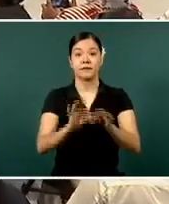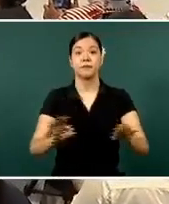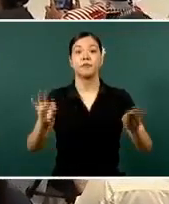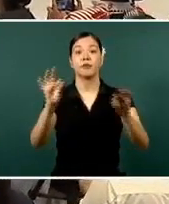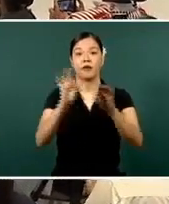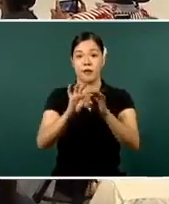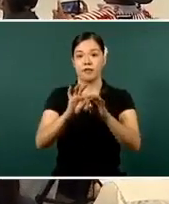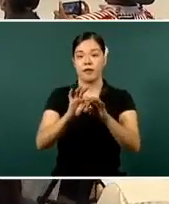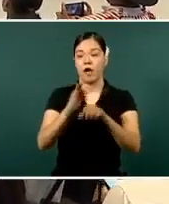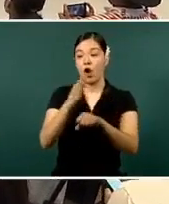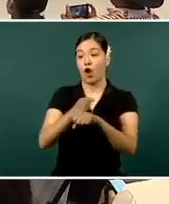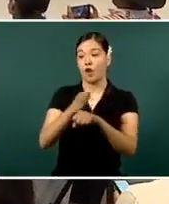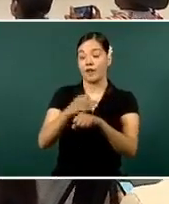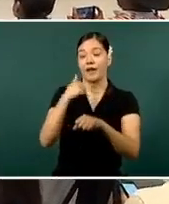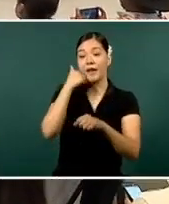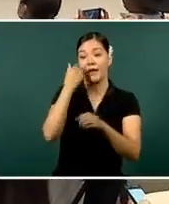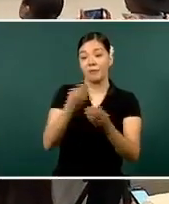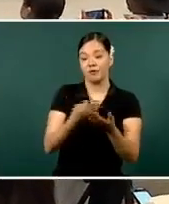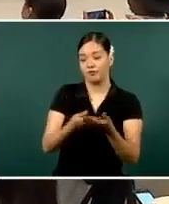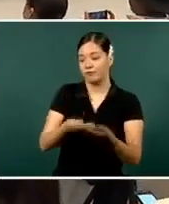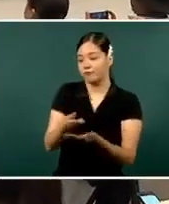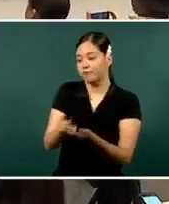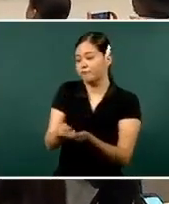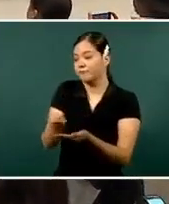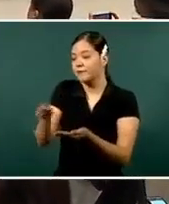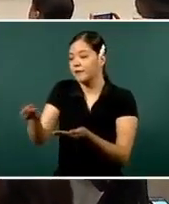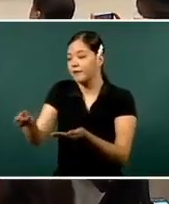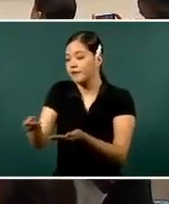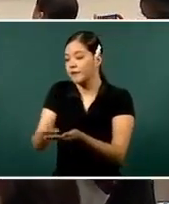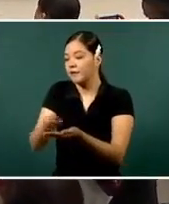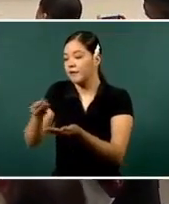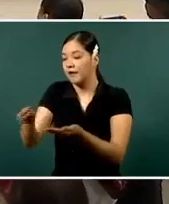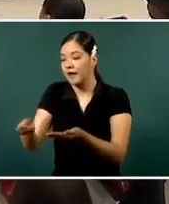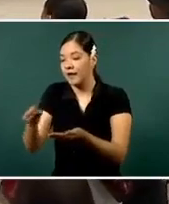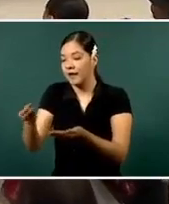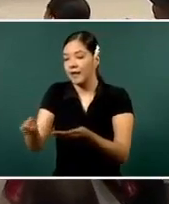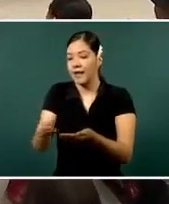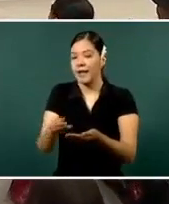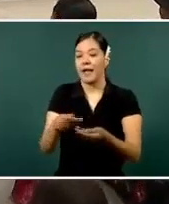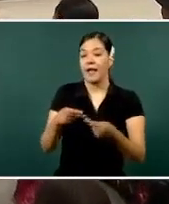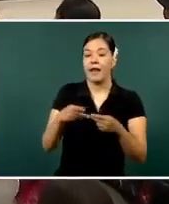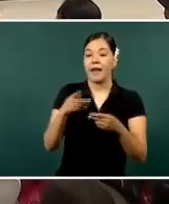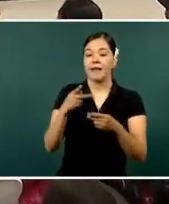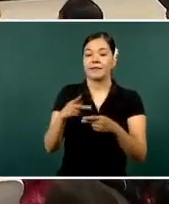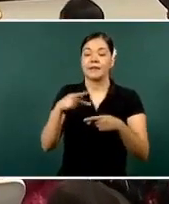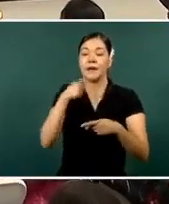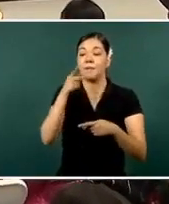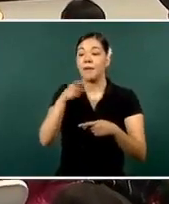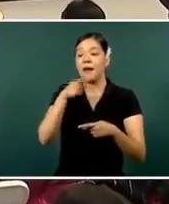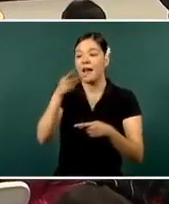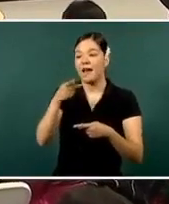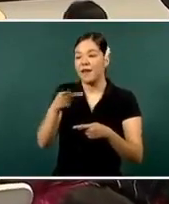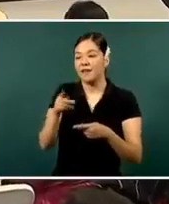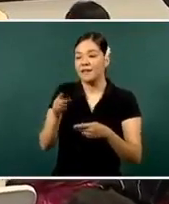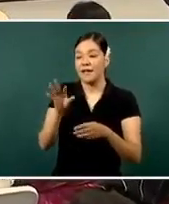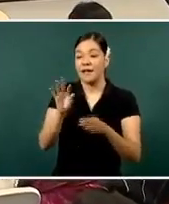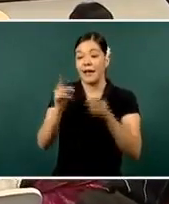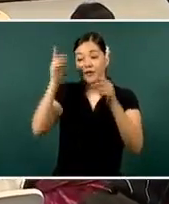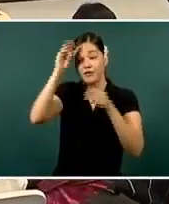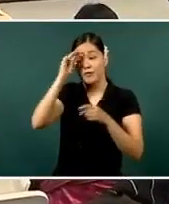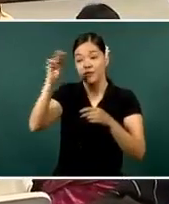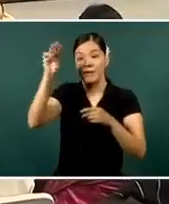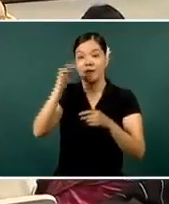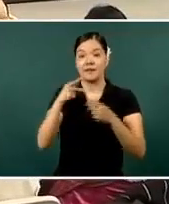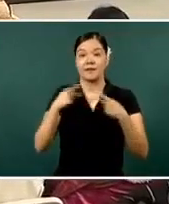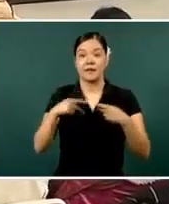entregarle las propuestas y conclusiones del Foro Nacional de los Pueblos Indígenas de parte de don Juan